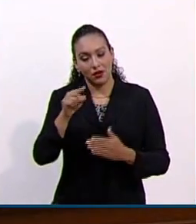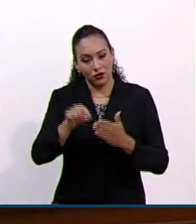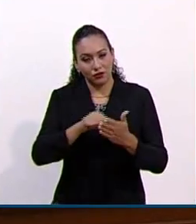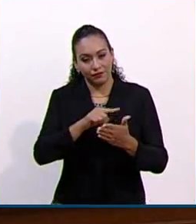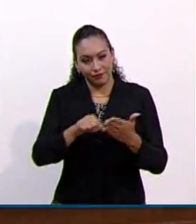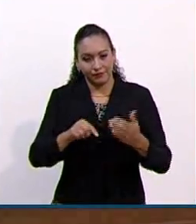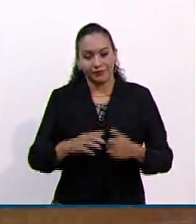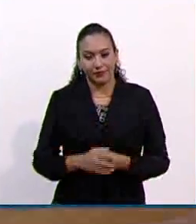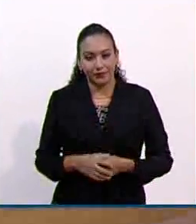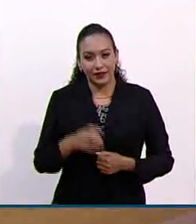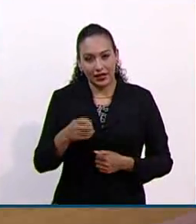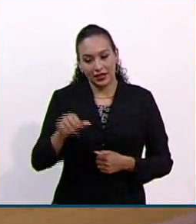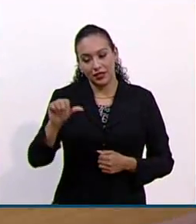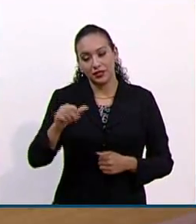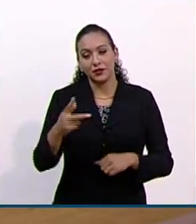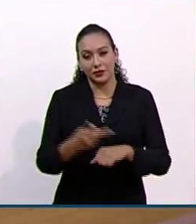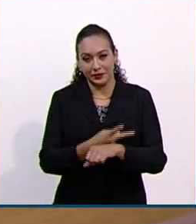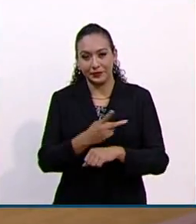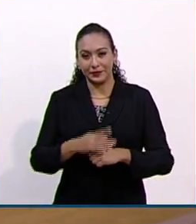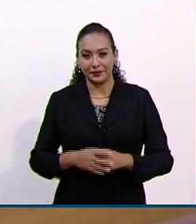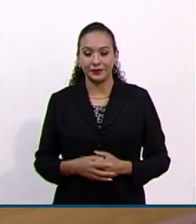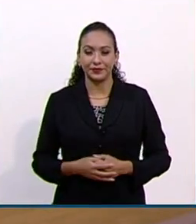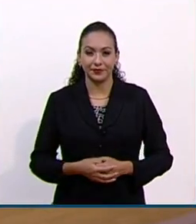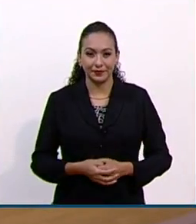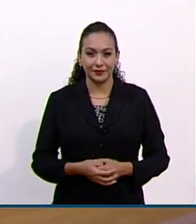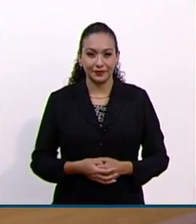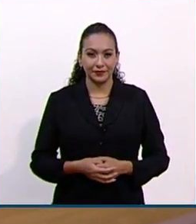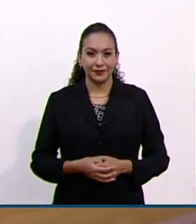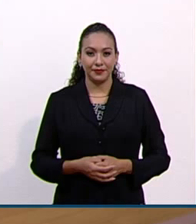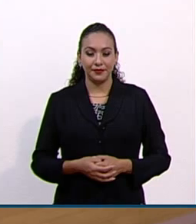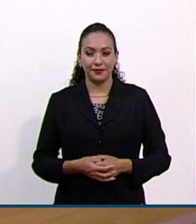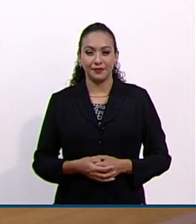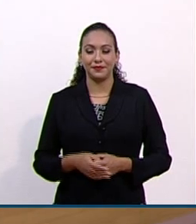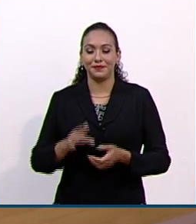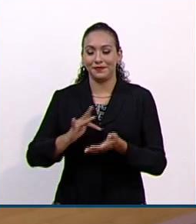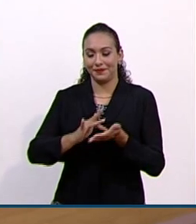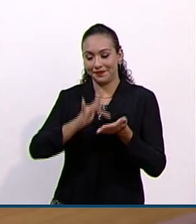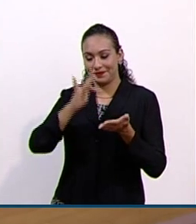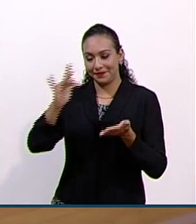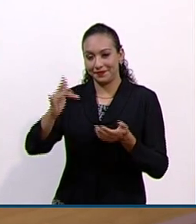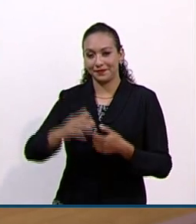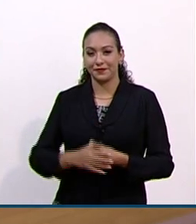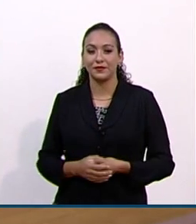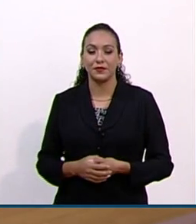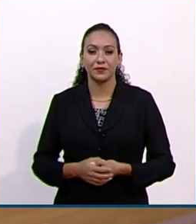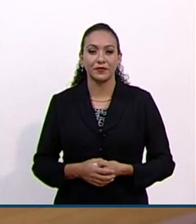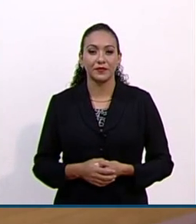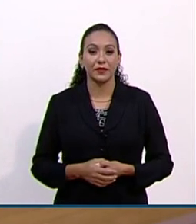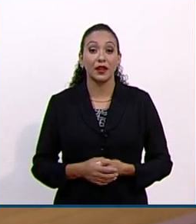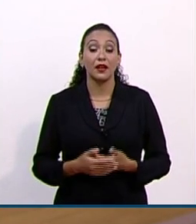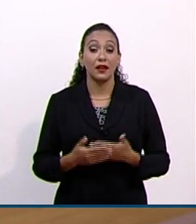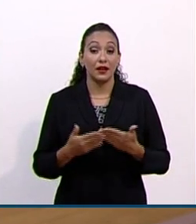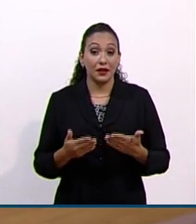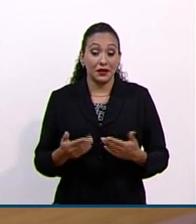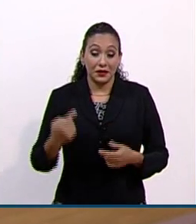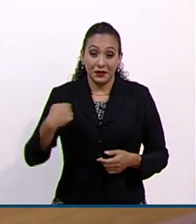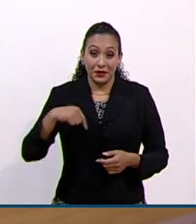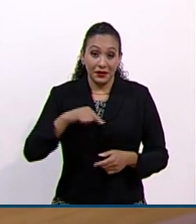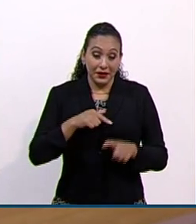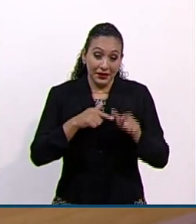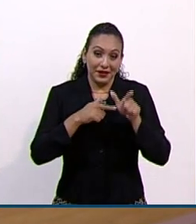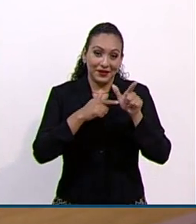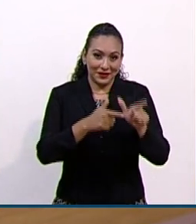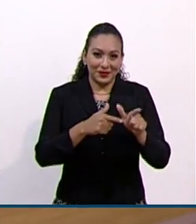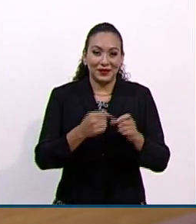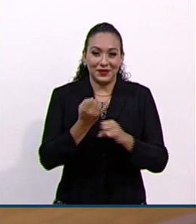lo que sucedió en esta sesión pública del Pleno de la Corte. Muchísimas gracias, Mario, por el reporte. Nosotros mientras continuamos